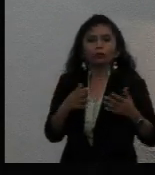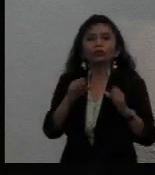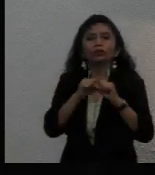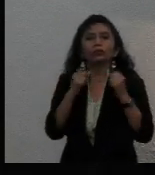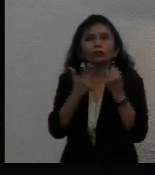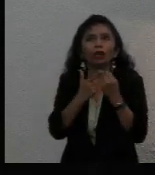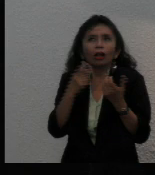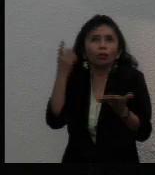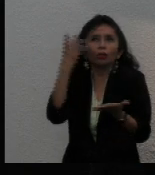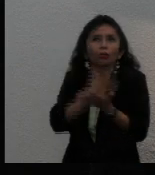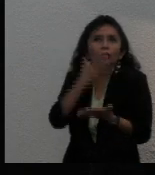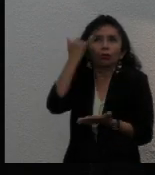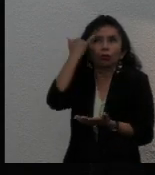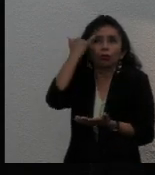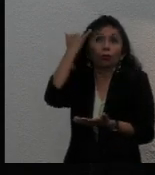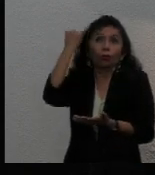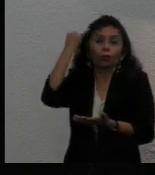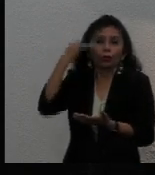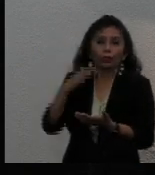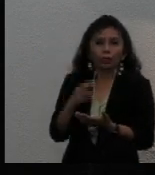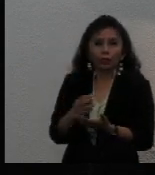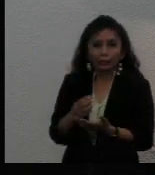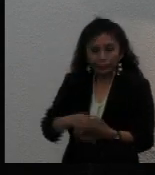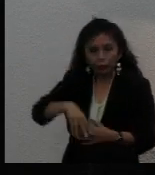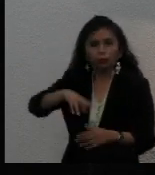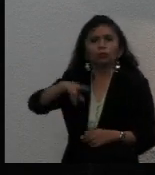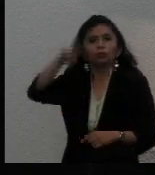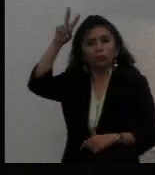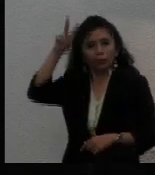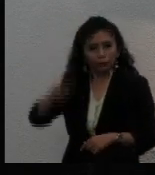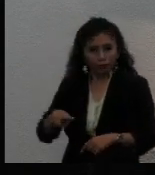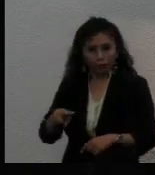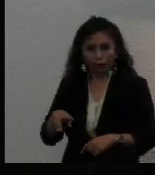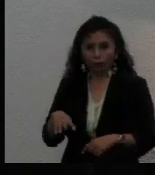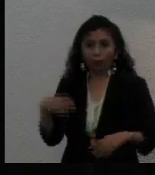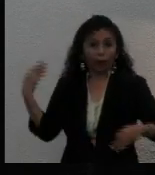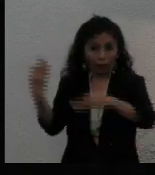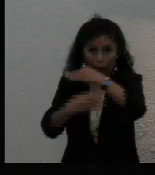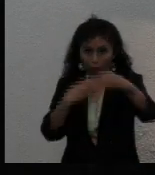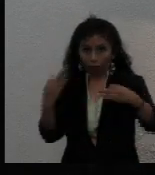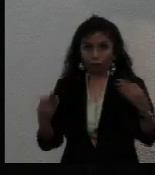un ideal, sino una realidad palpable para todas y todos.